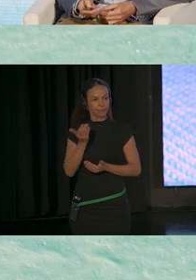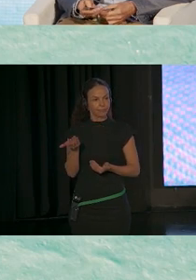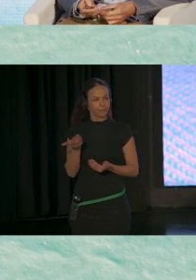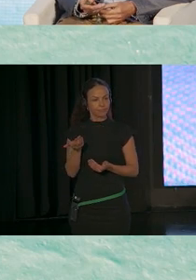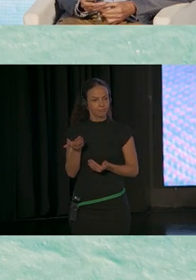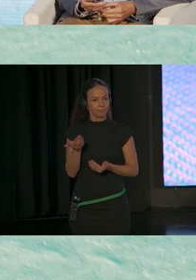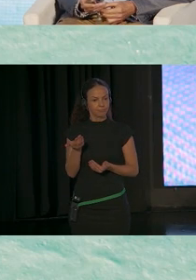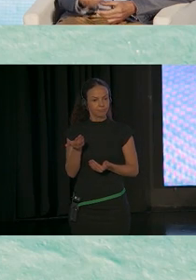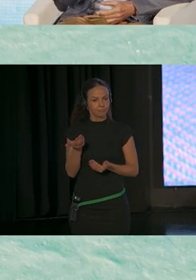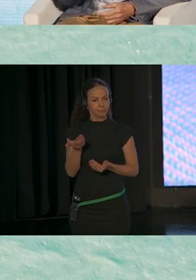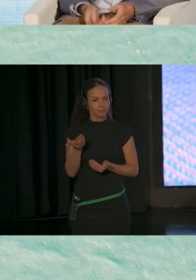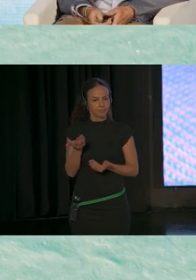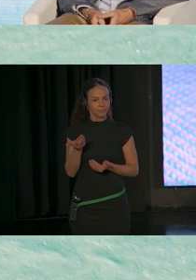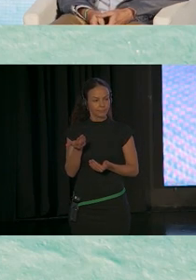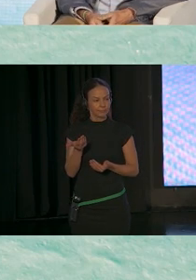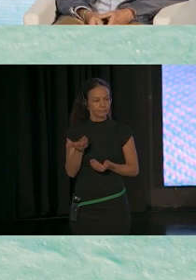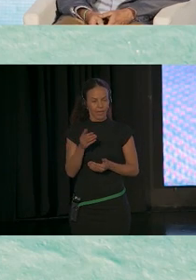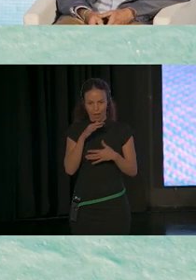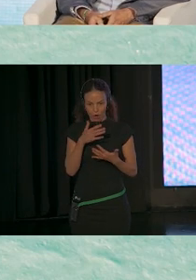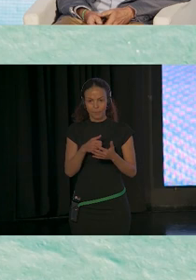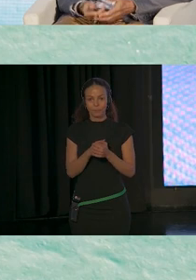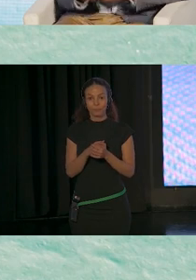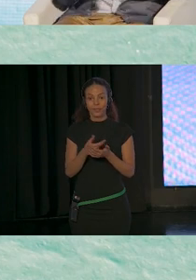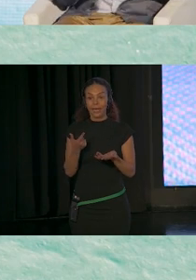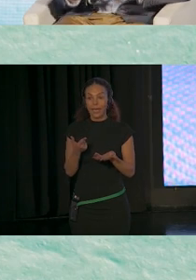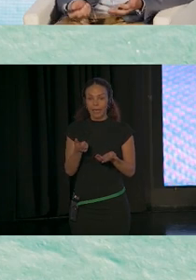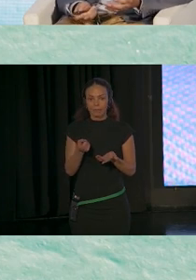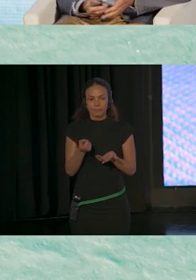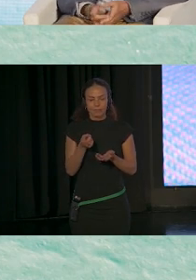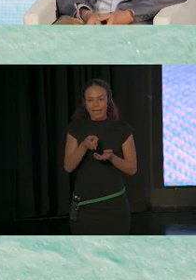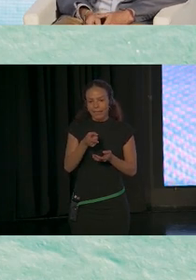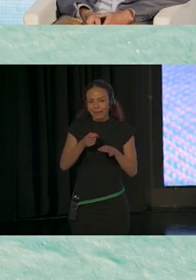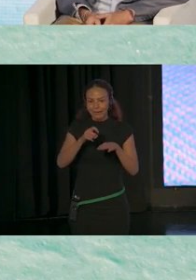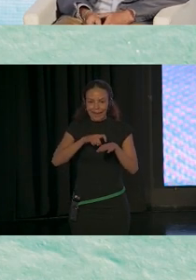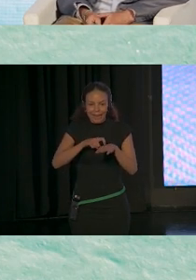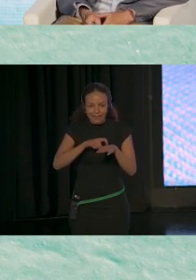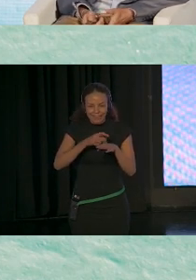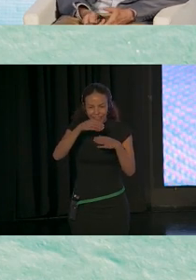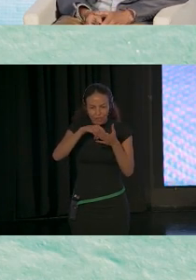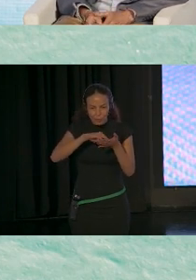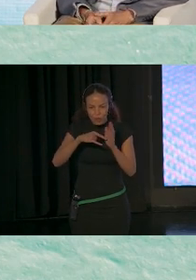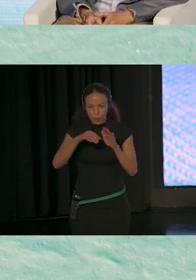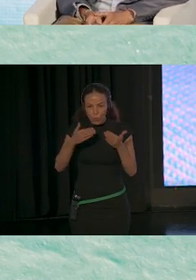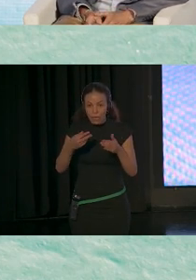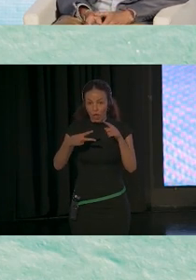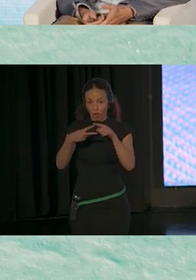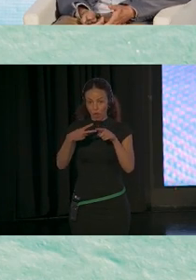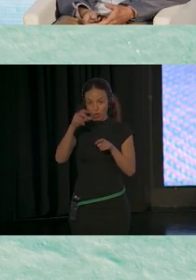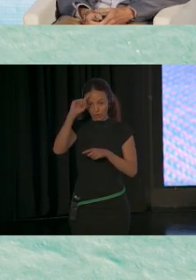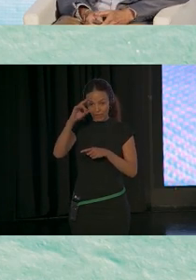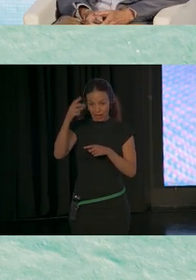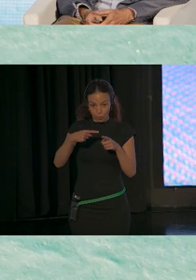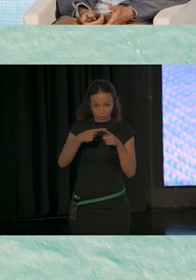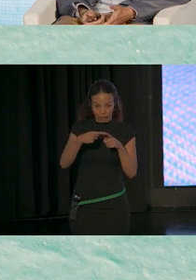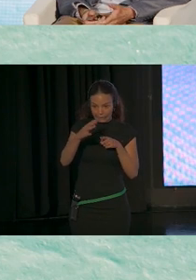iba ahora, qué es lo que iba caracterizando ese proyecto, con dos ideas principales: una, entender